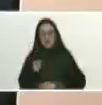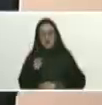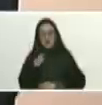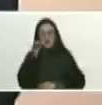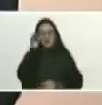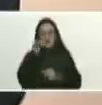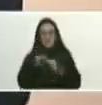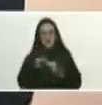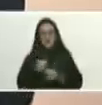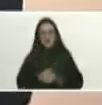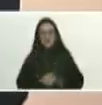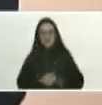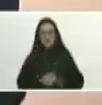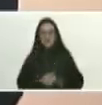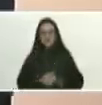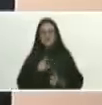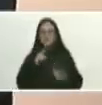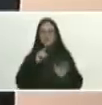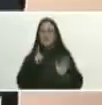esperanza, donde